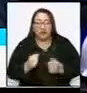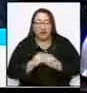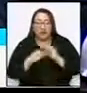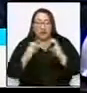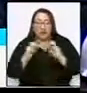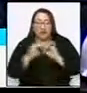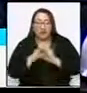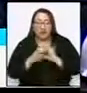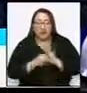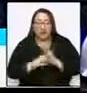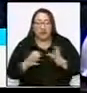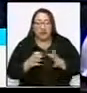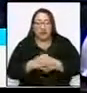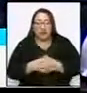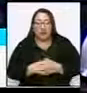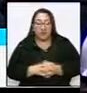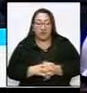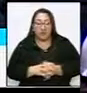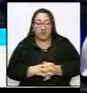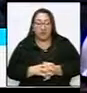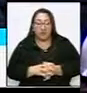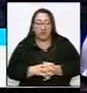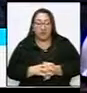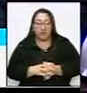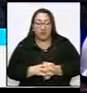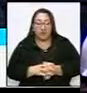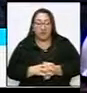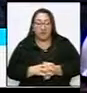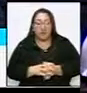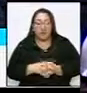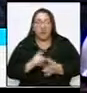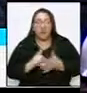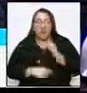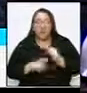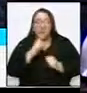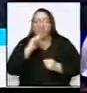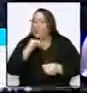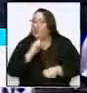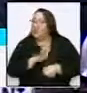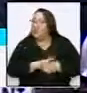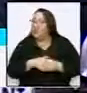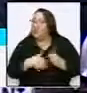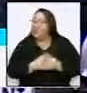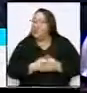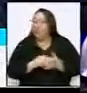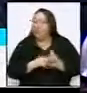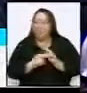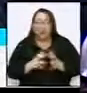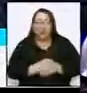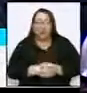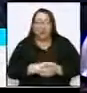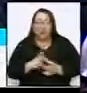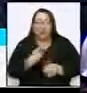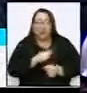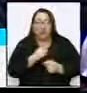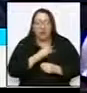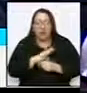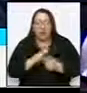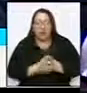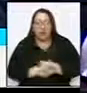de derecho, que si bien es cierto recoge también la división clásica de los tres poderes del